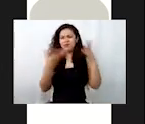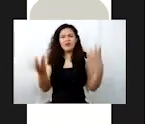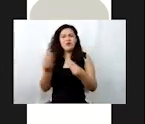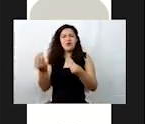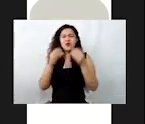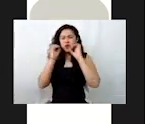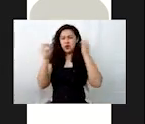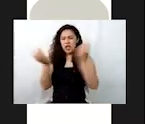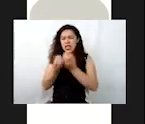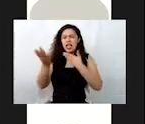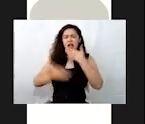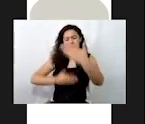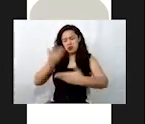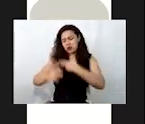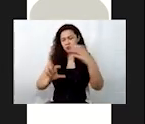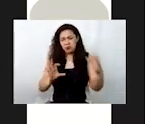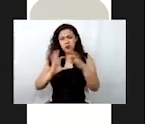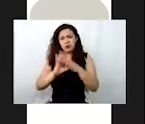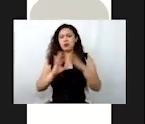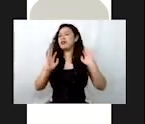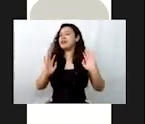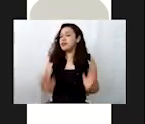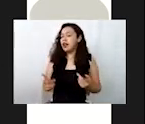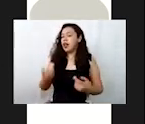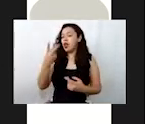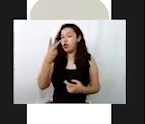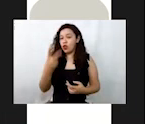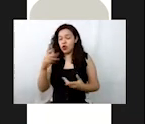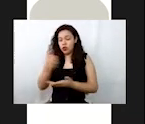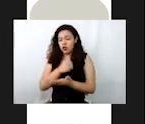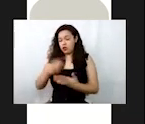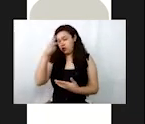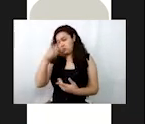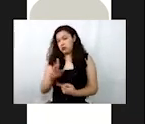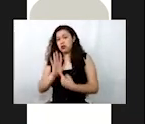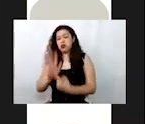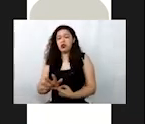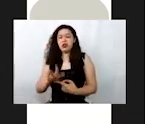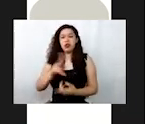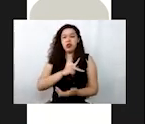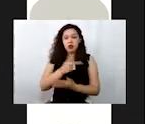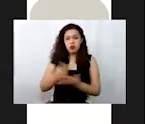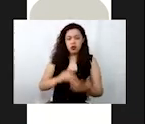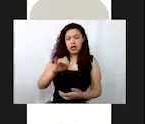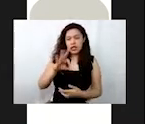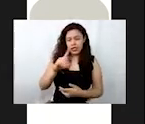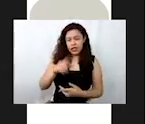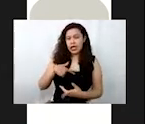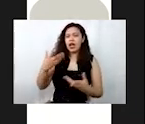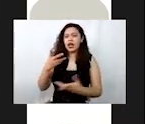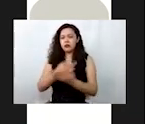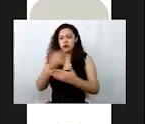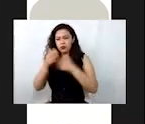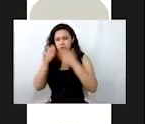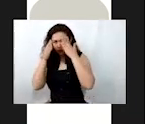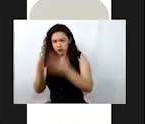hecho estos procesos de alineaciones. Les mostré al menos 2 de la Ciudad de México, Proyecto Cantera y Proyecto Concentrarte. Lo que ha